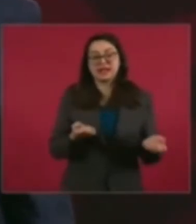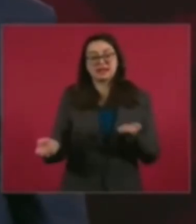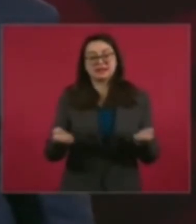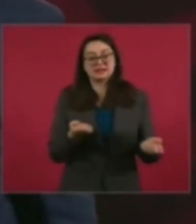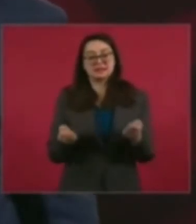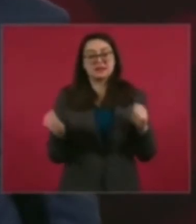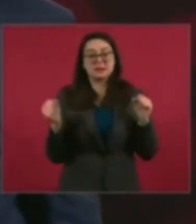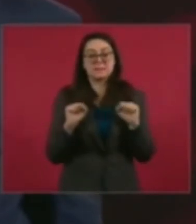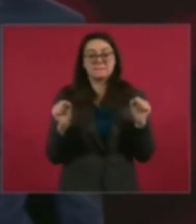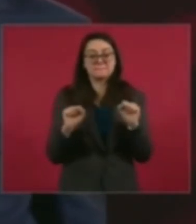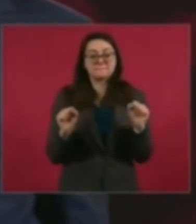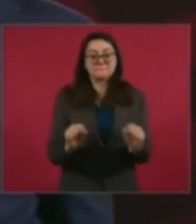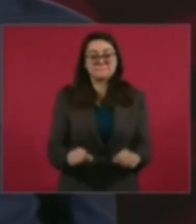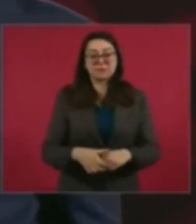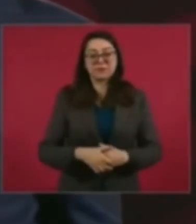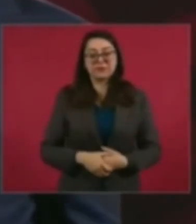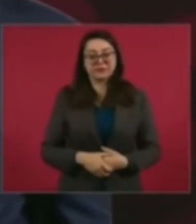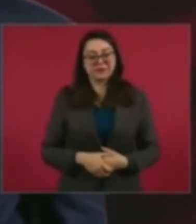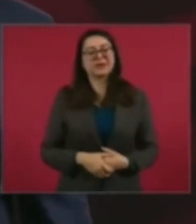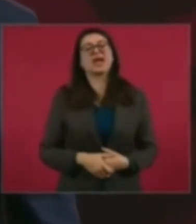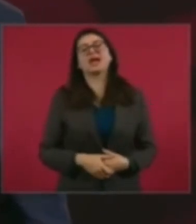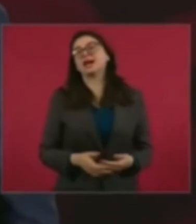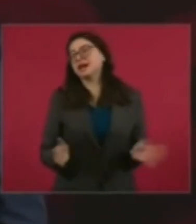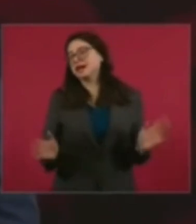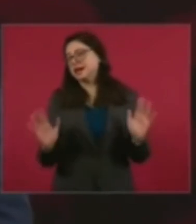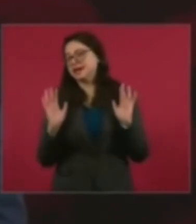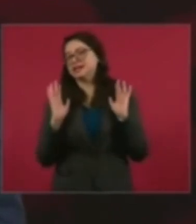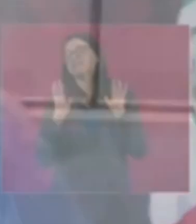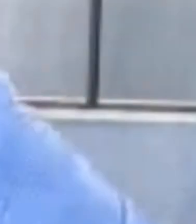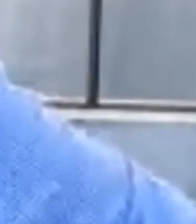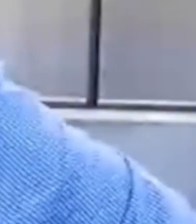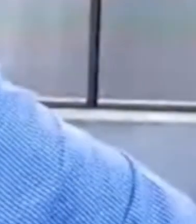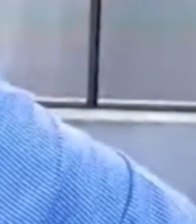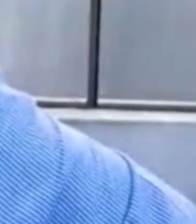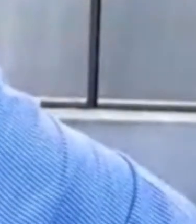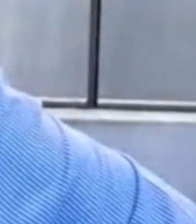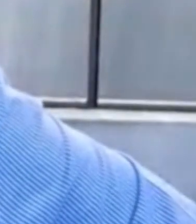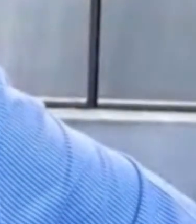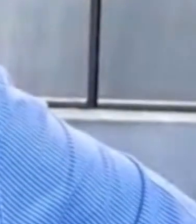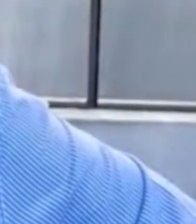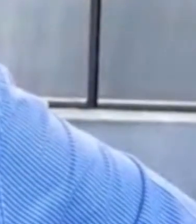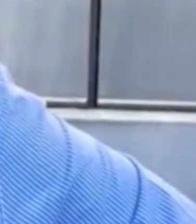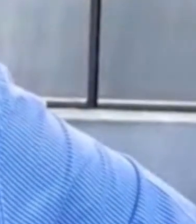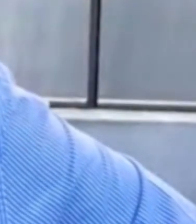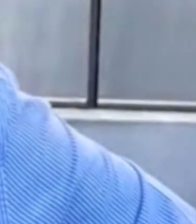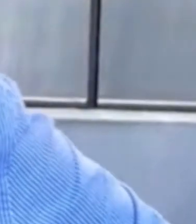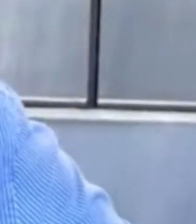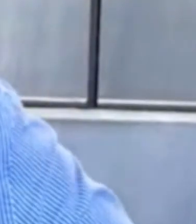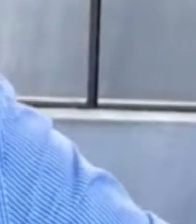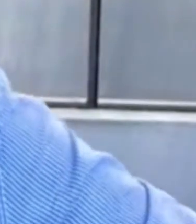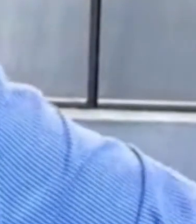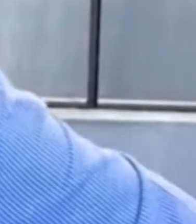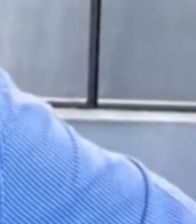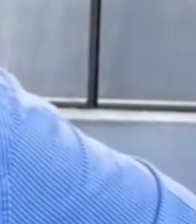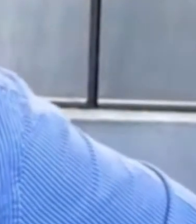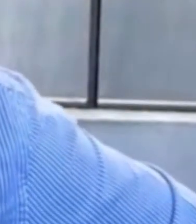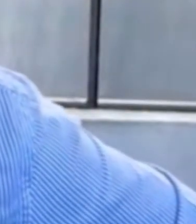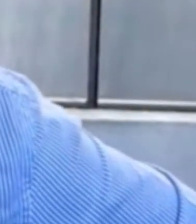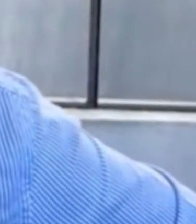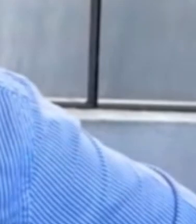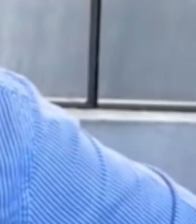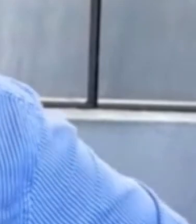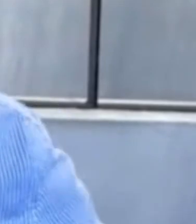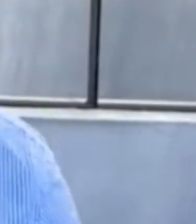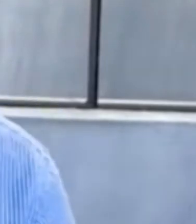está muy relacionado. No más, dirían por ahí en el barrio, mi